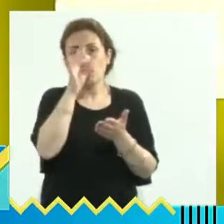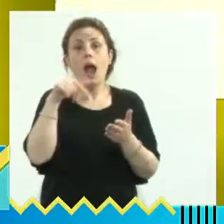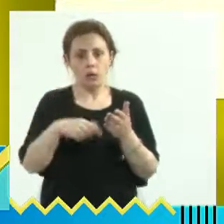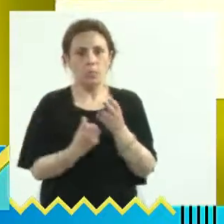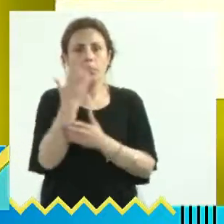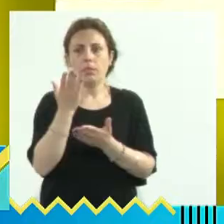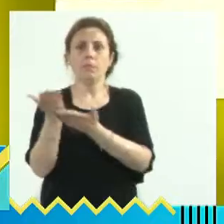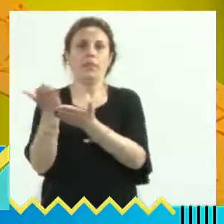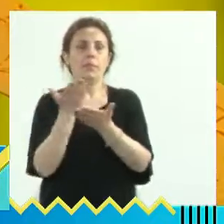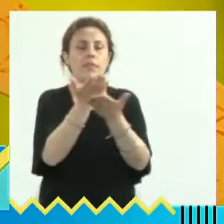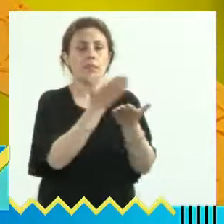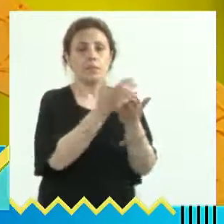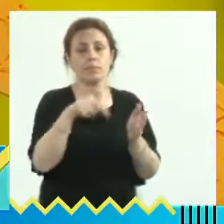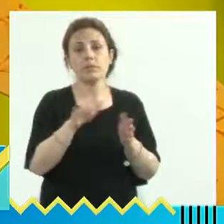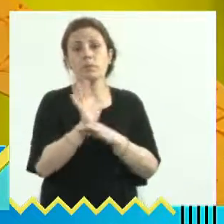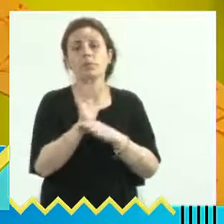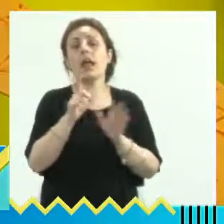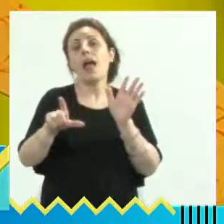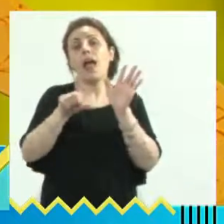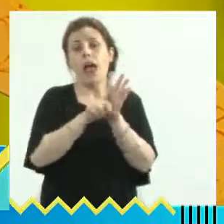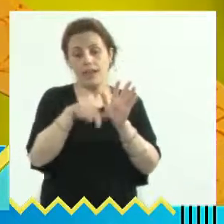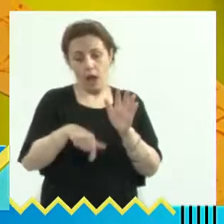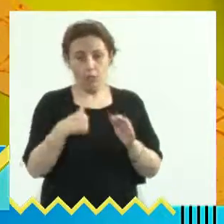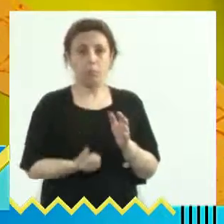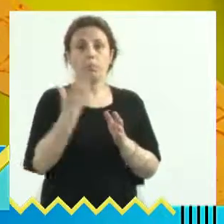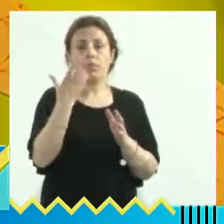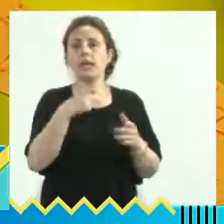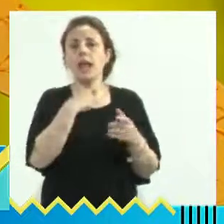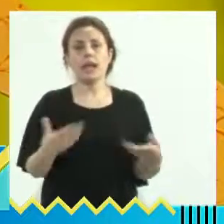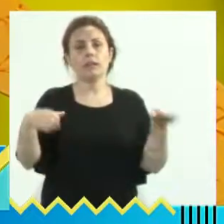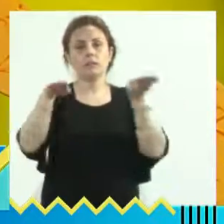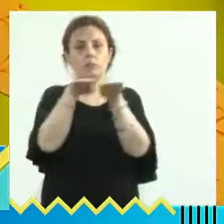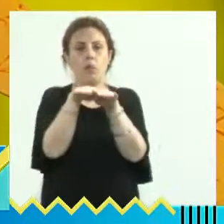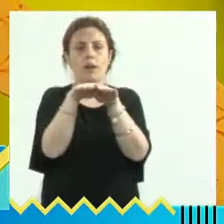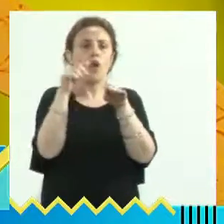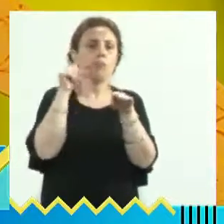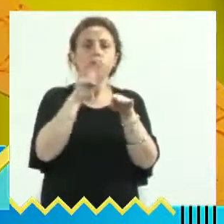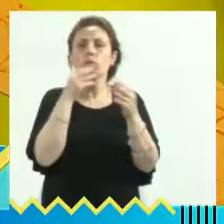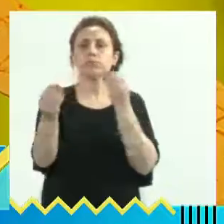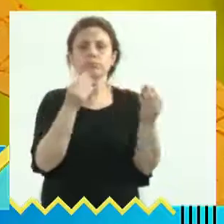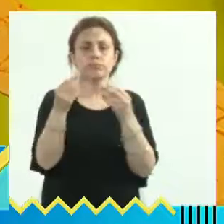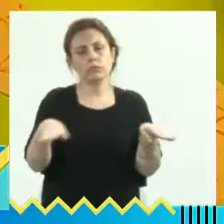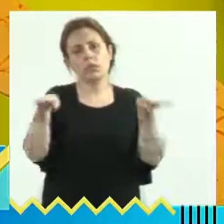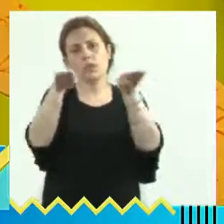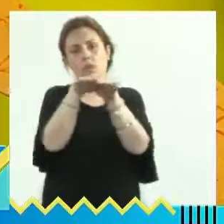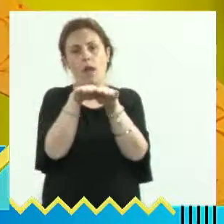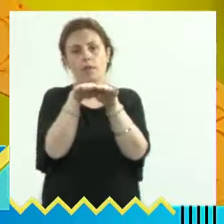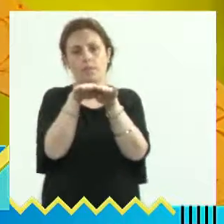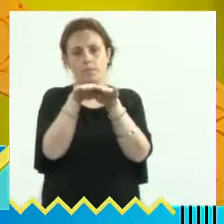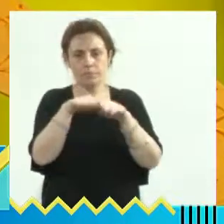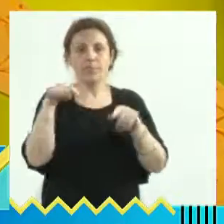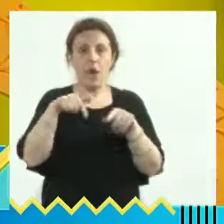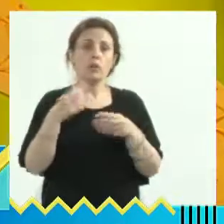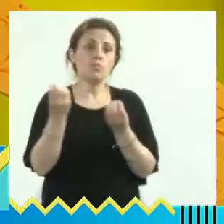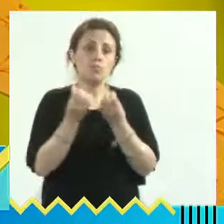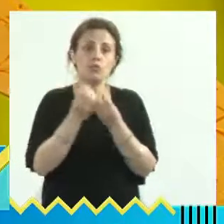de paridad como con otras cuestiones que se vienen discutiendo, lo que está haciendo es hacer un poco eco de ese gran movimiento en